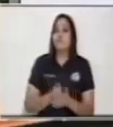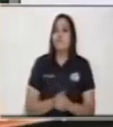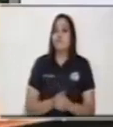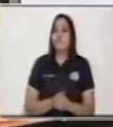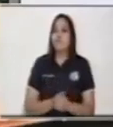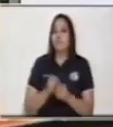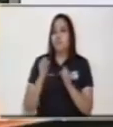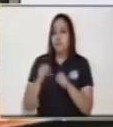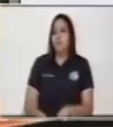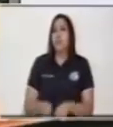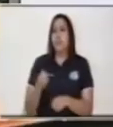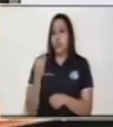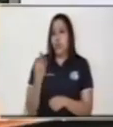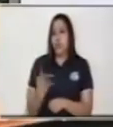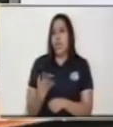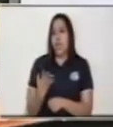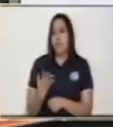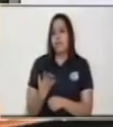¿Puedes contar?